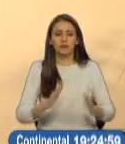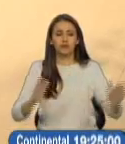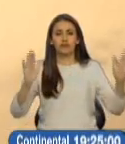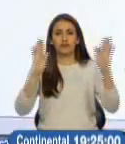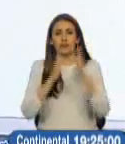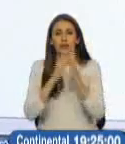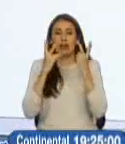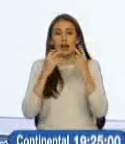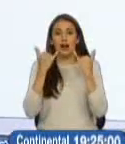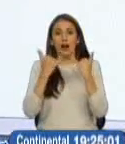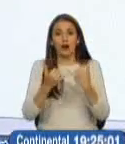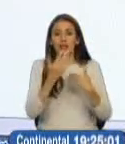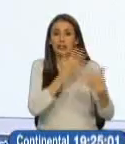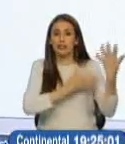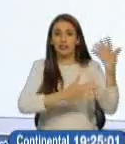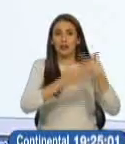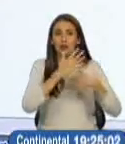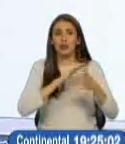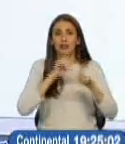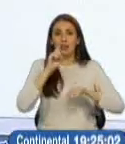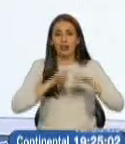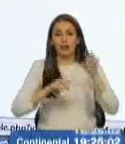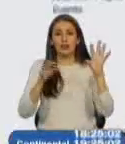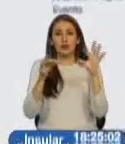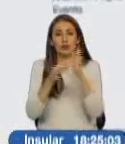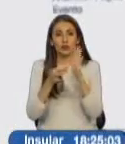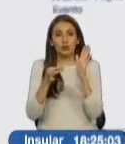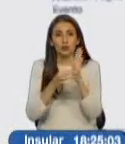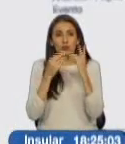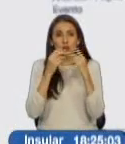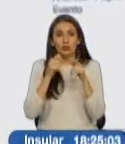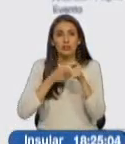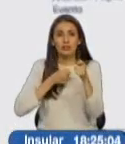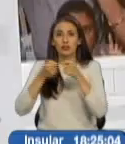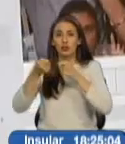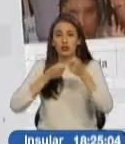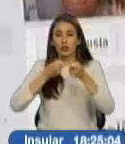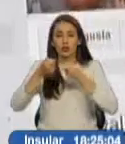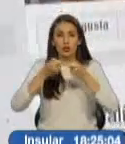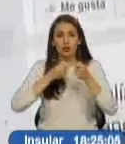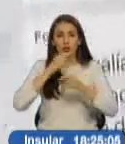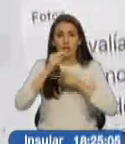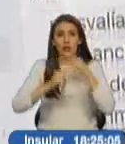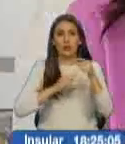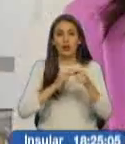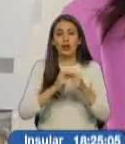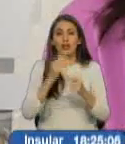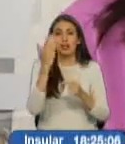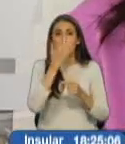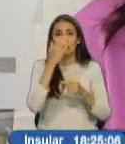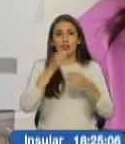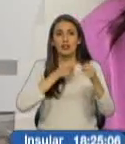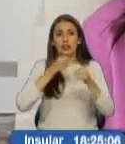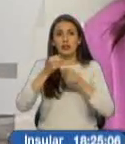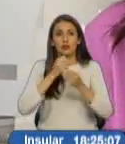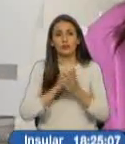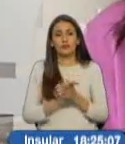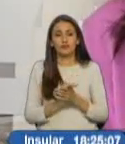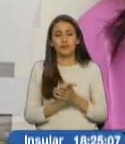pues ya existe un antecedente sobre el impedimento de ejercer control en estas plataformas durante el trámite de la ley de comunicación. Quizás deberían